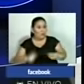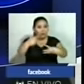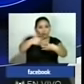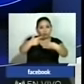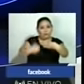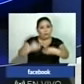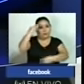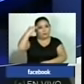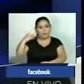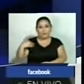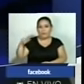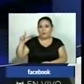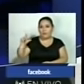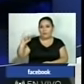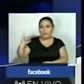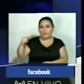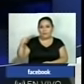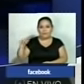Toledo nos informa. Adelante.